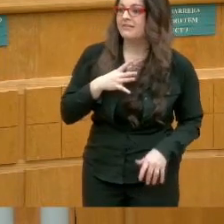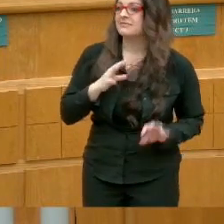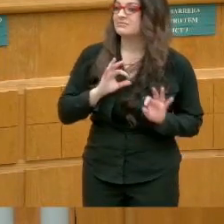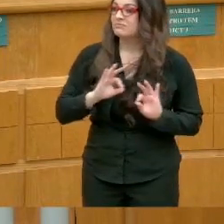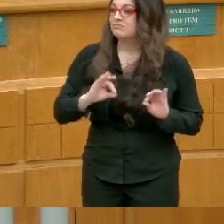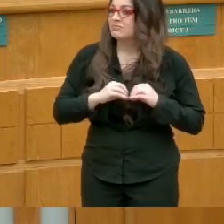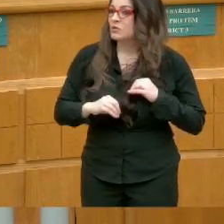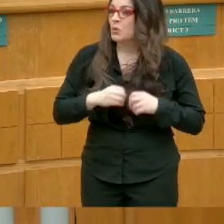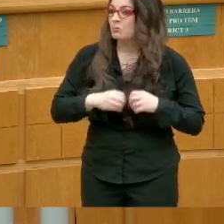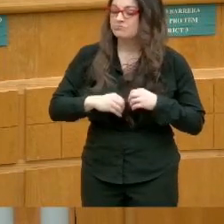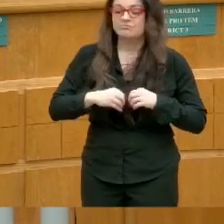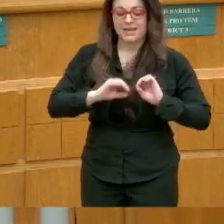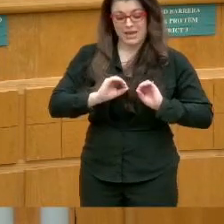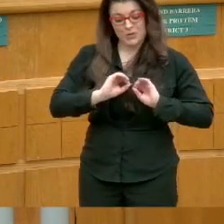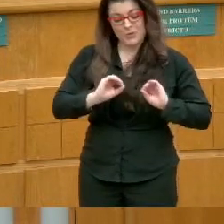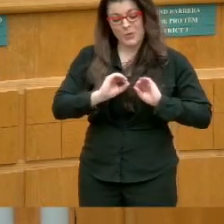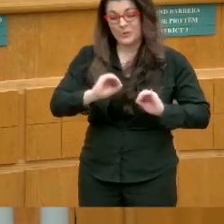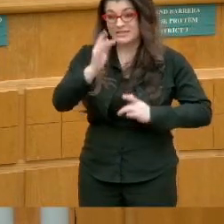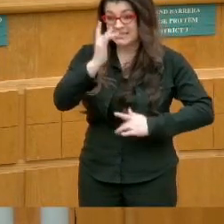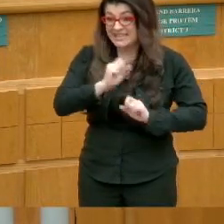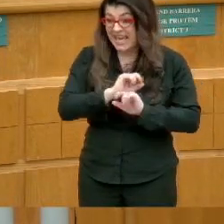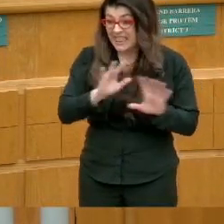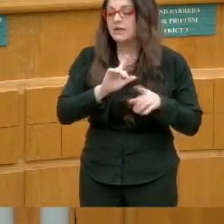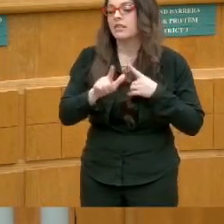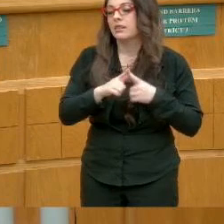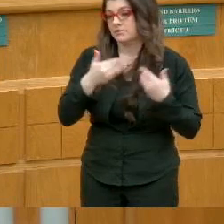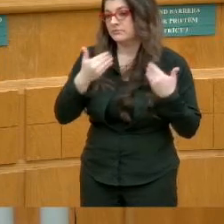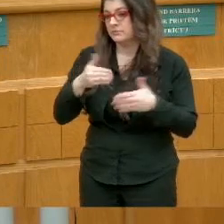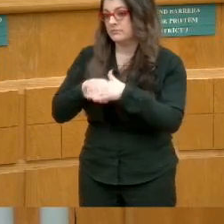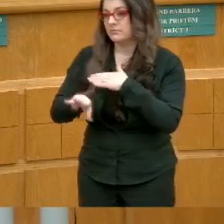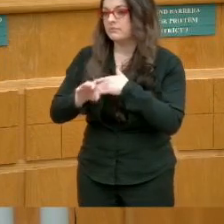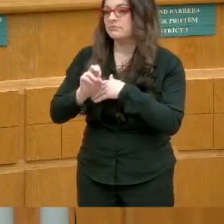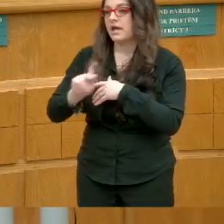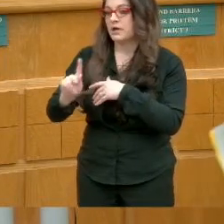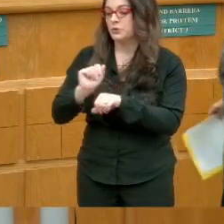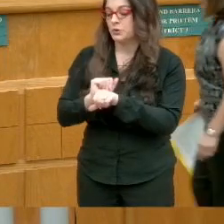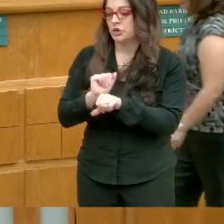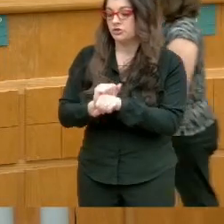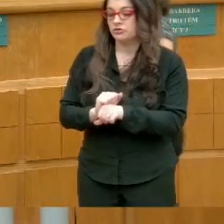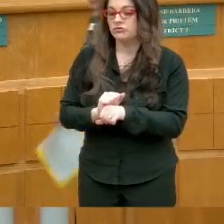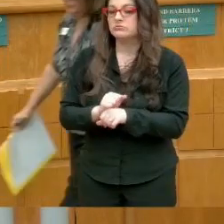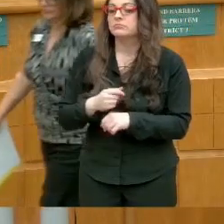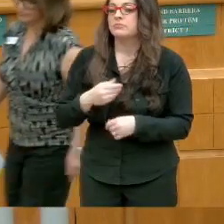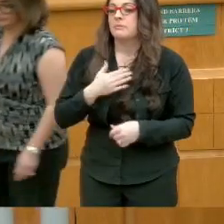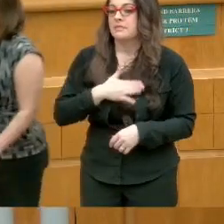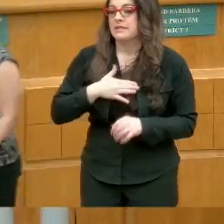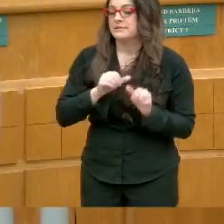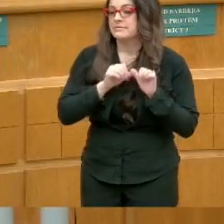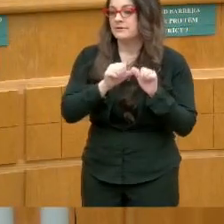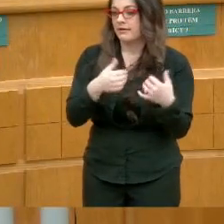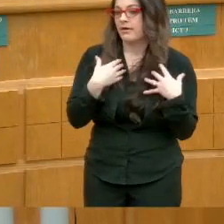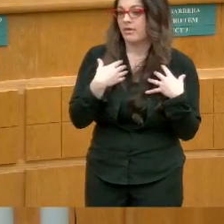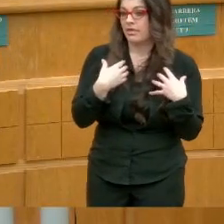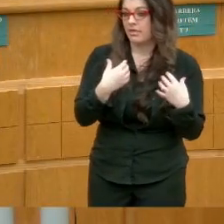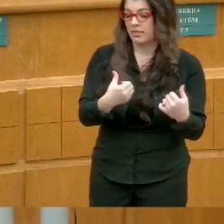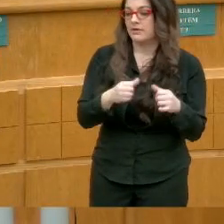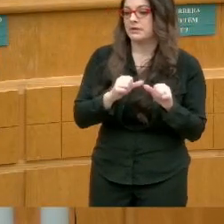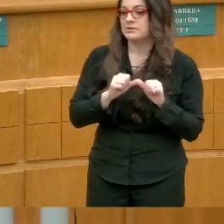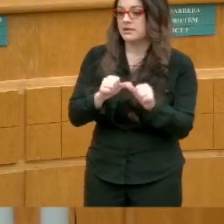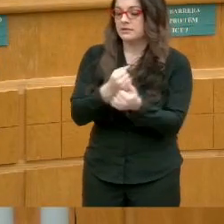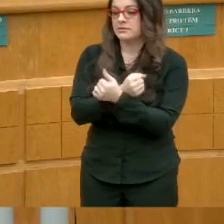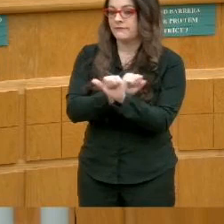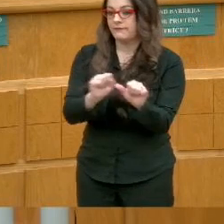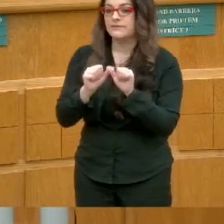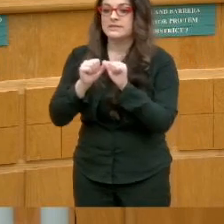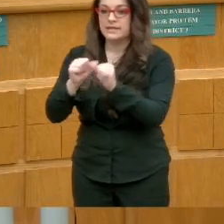informed. Thank you. En resumen, la Guardia Nacional está operando sitios de recolección en el condado de Nueces, Aranzas y San Patricio